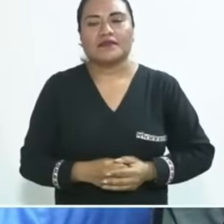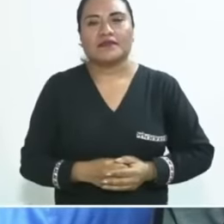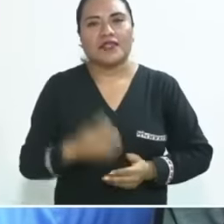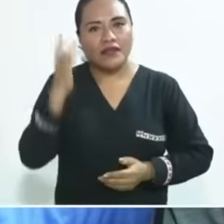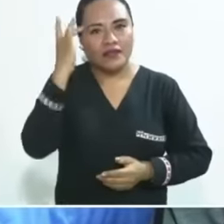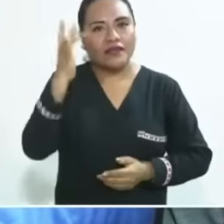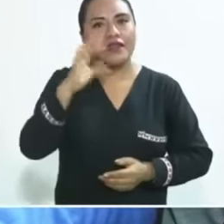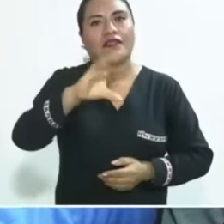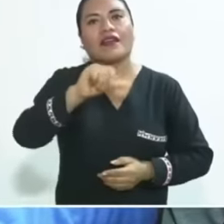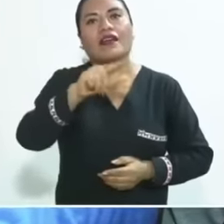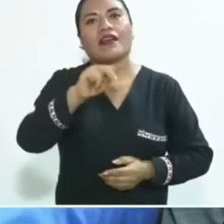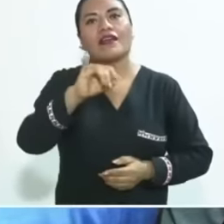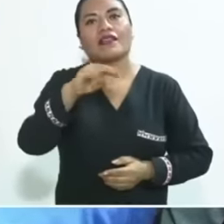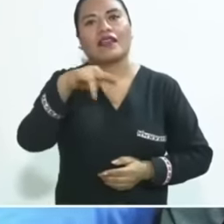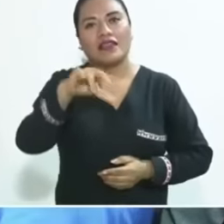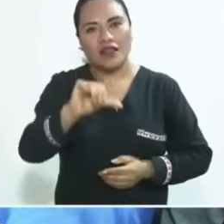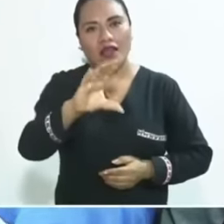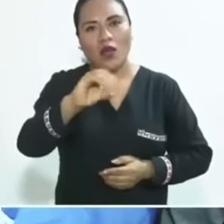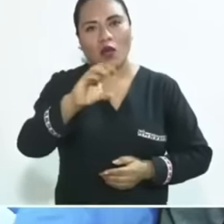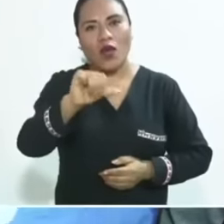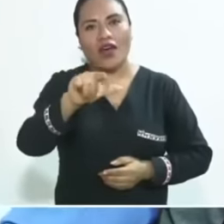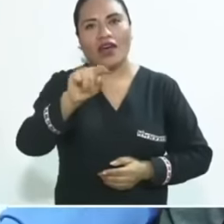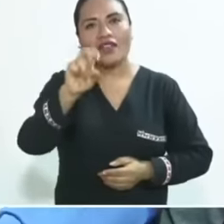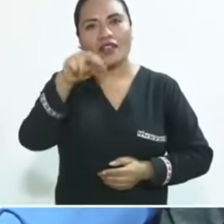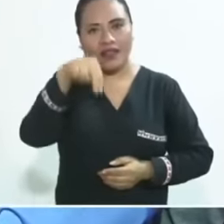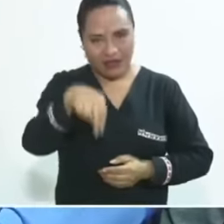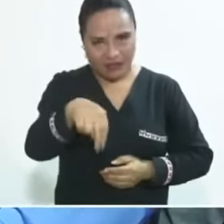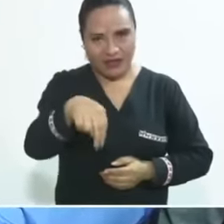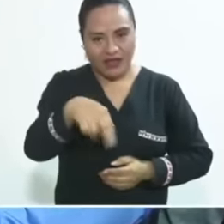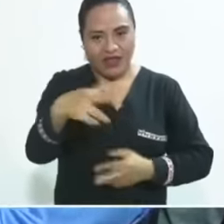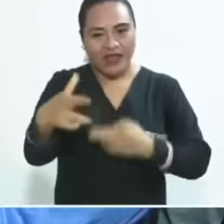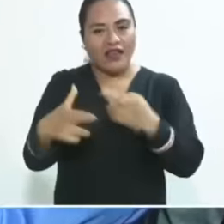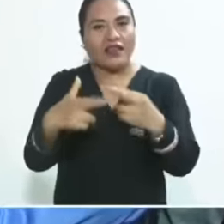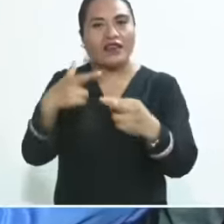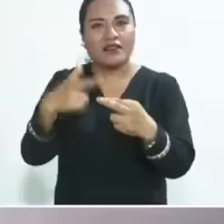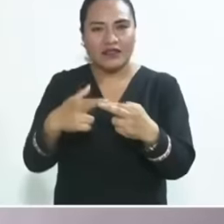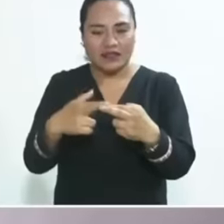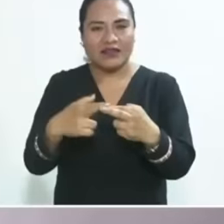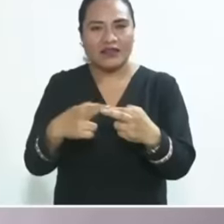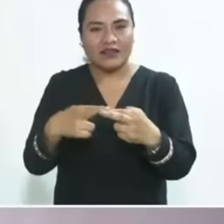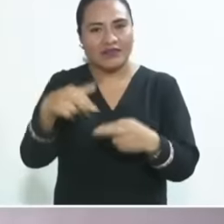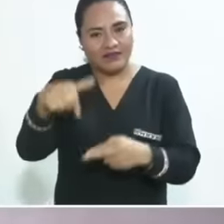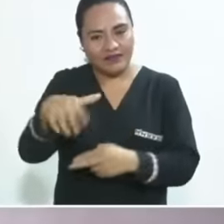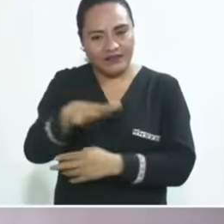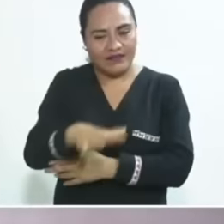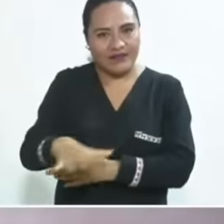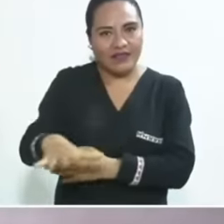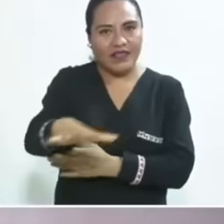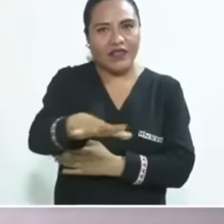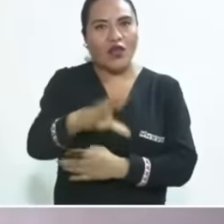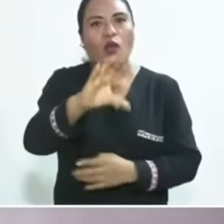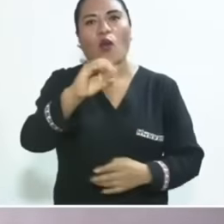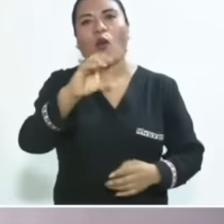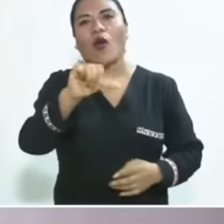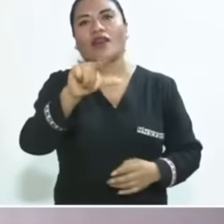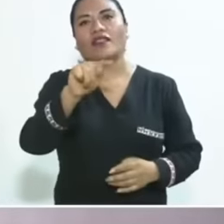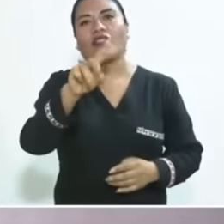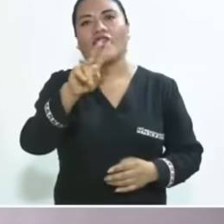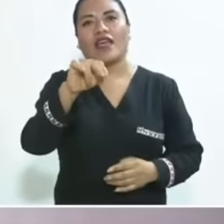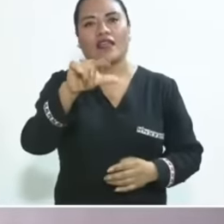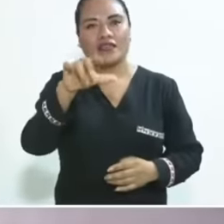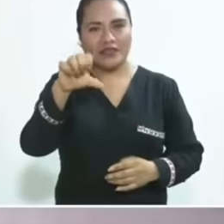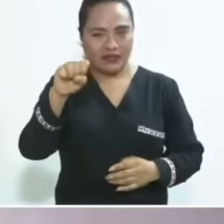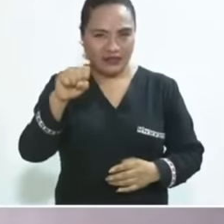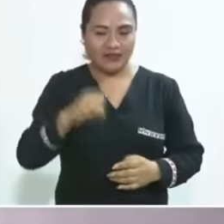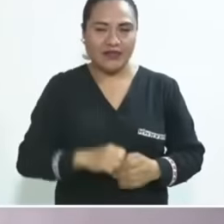Santa Catarina, Coatlán, de esta región, de los coatlanes.